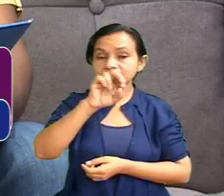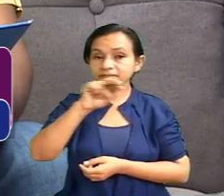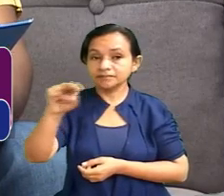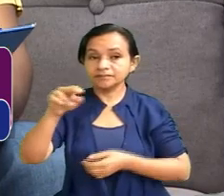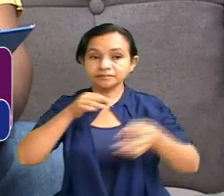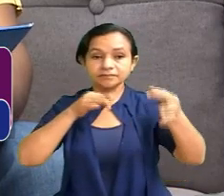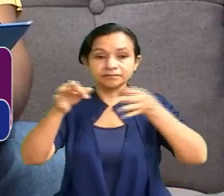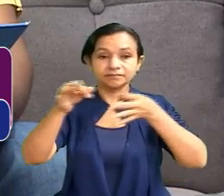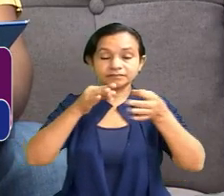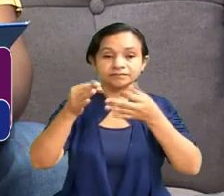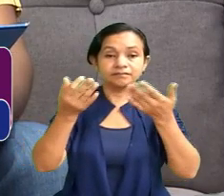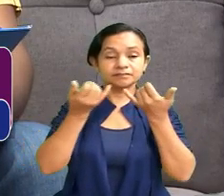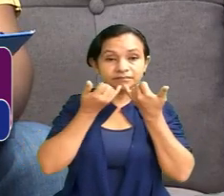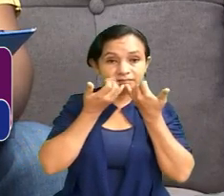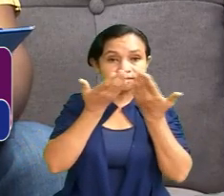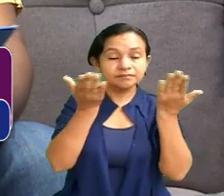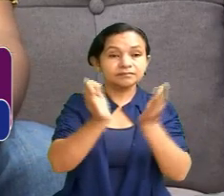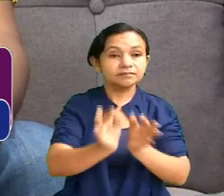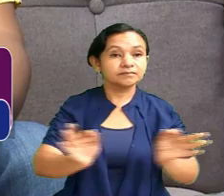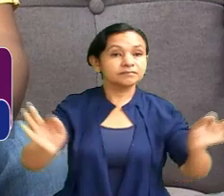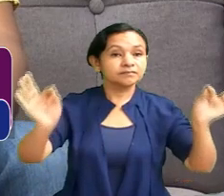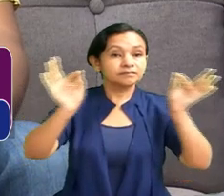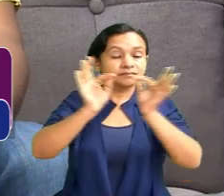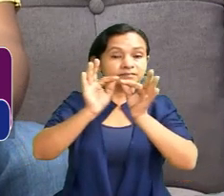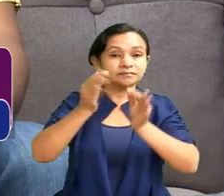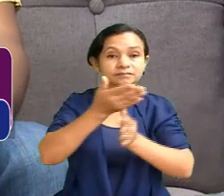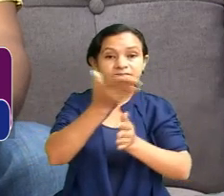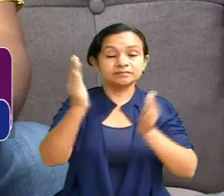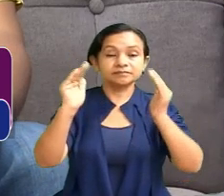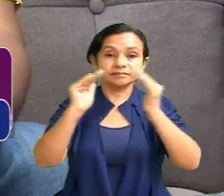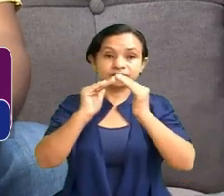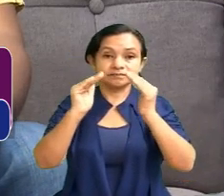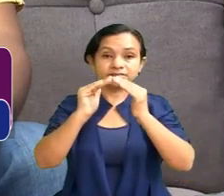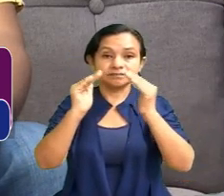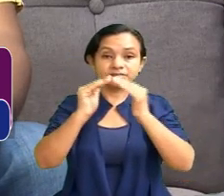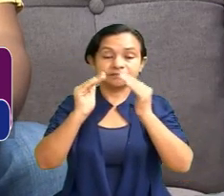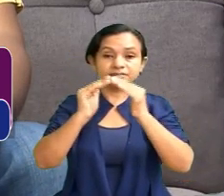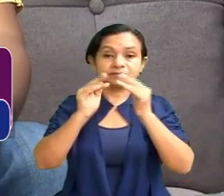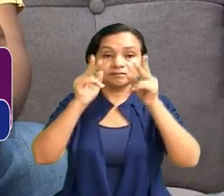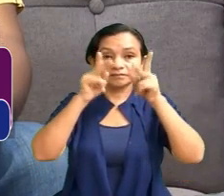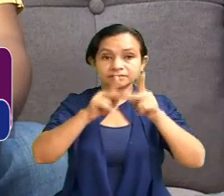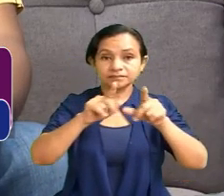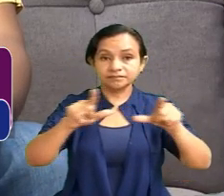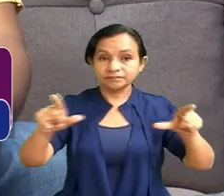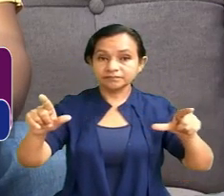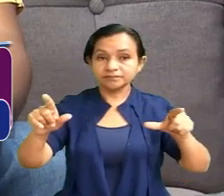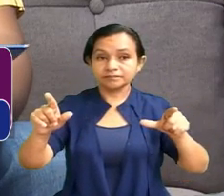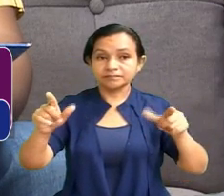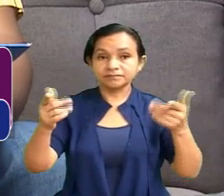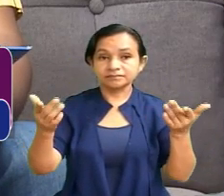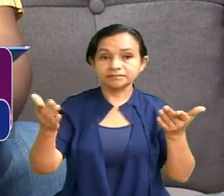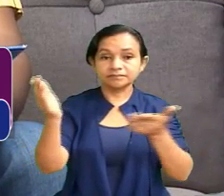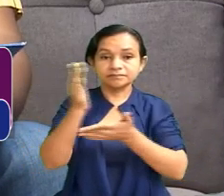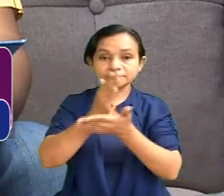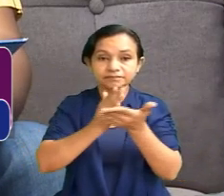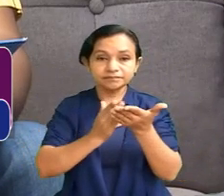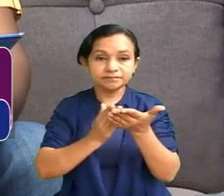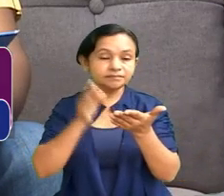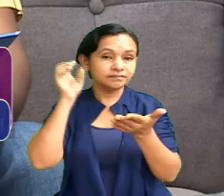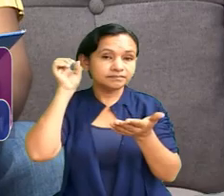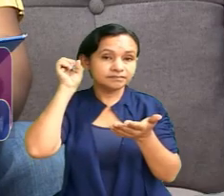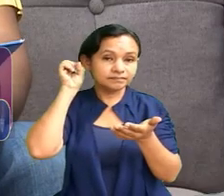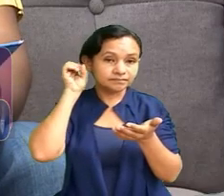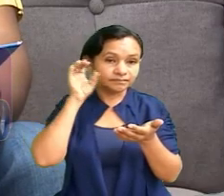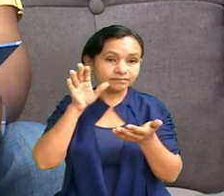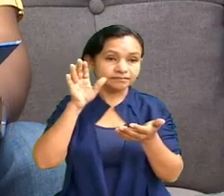y compartiendo esa información muy importante para que usted que esté en su hogar si tiene planificado ya sea disfrutar de algún sitio algún destino turístico